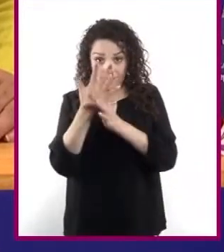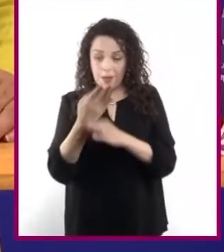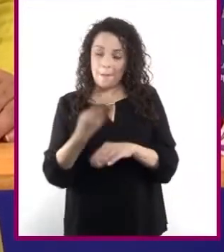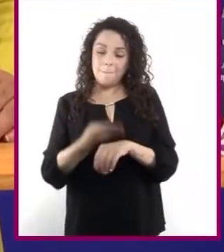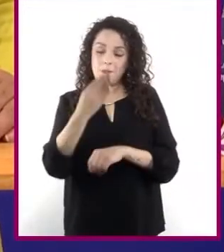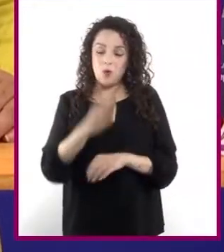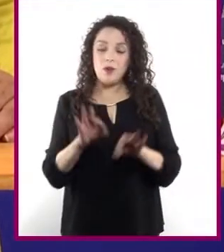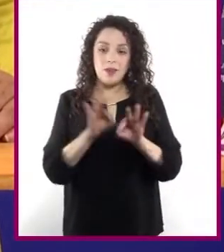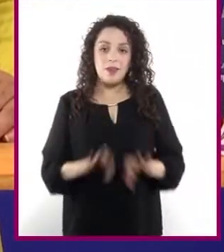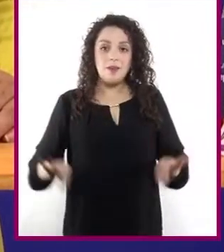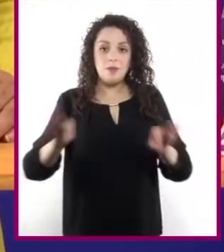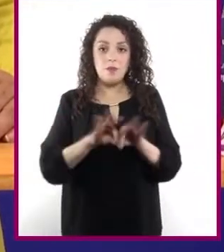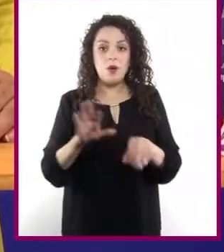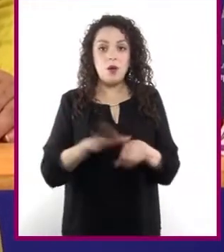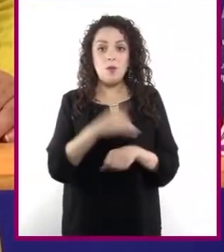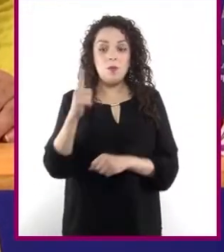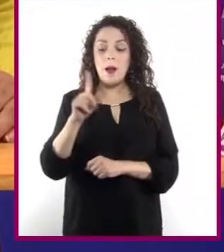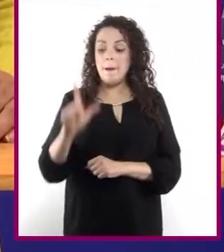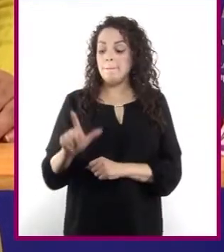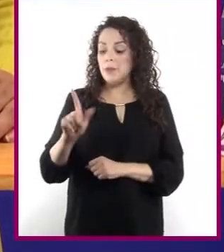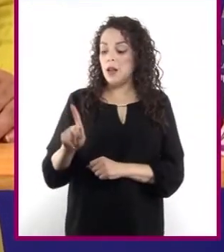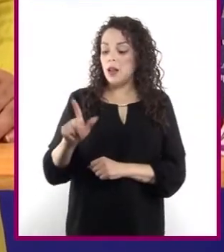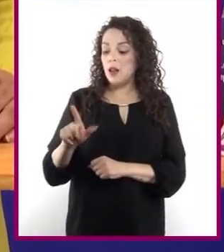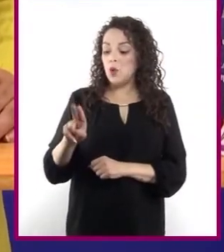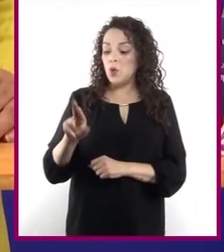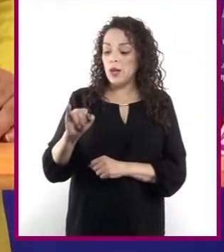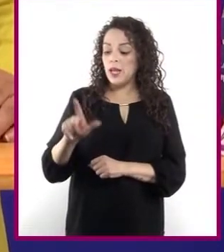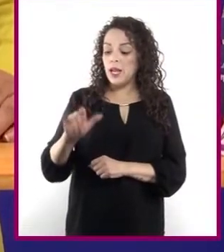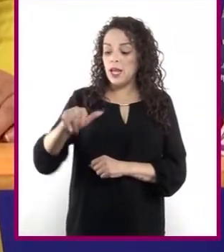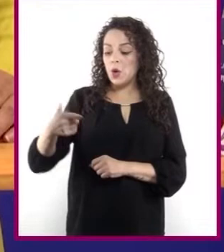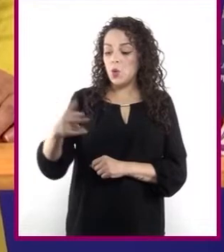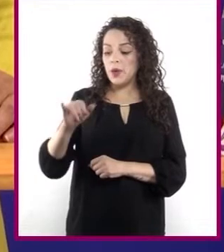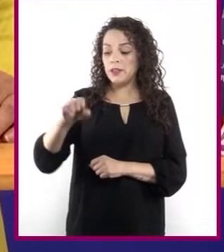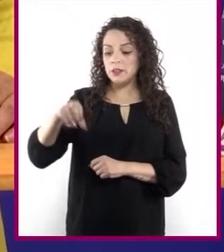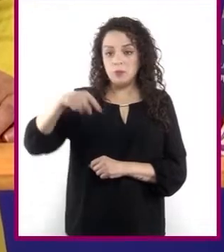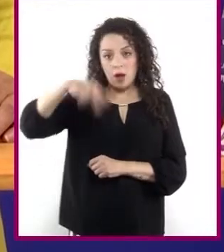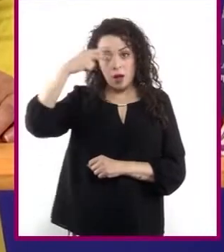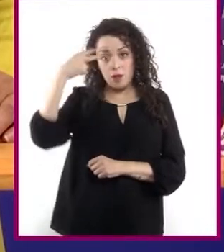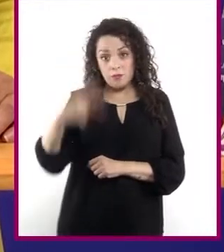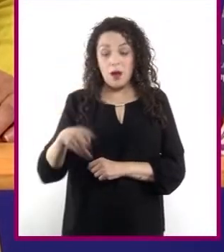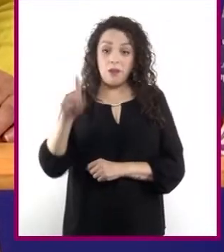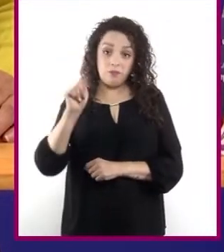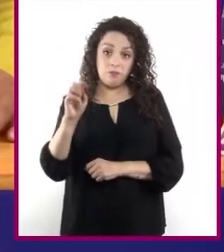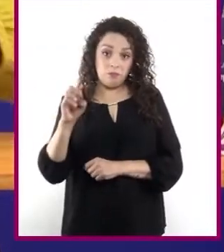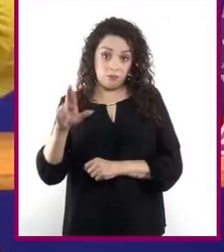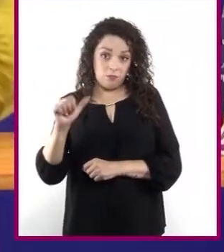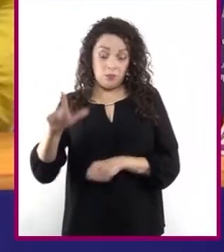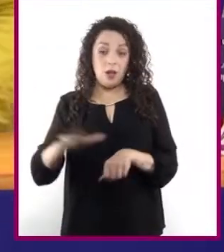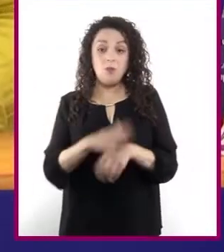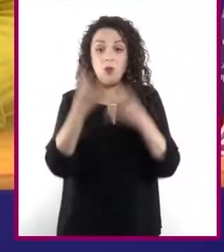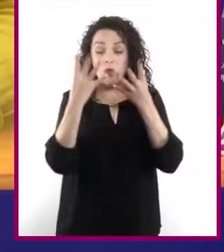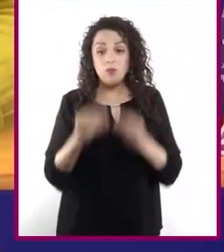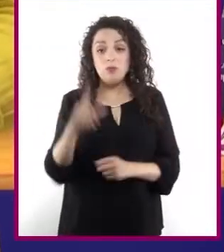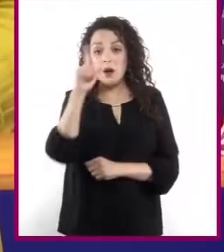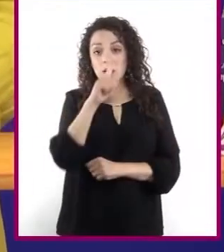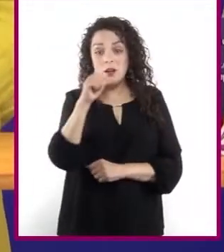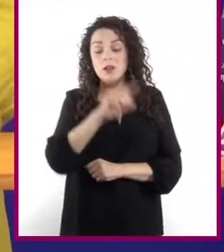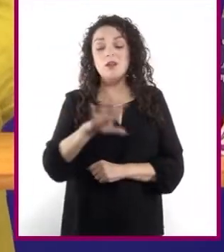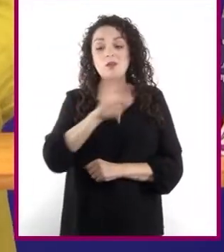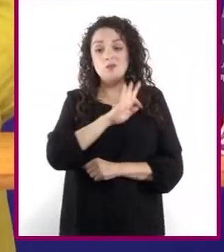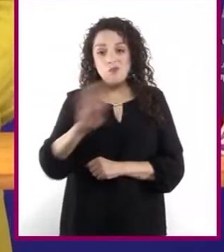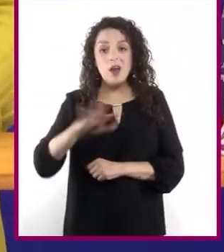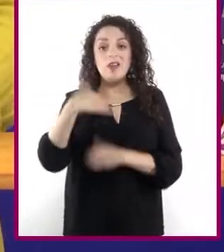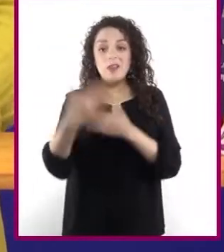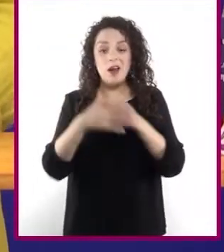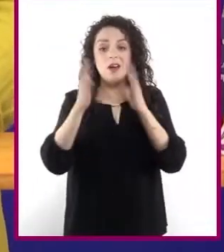pues el tema del plurilingüismo en México es toral, ya que varias lenguas se encuentran en peligro de extinción y